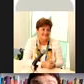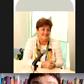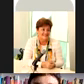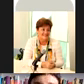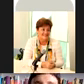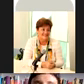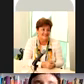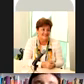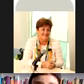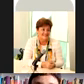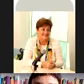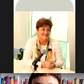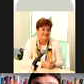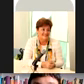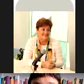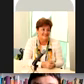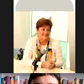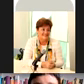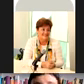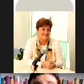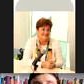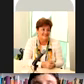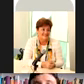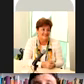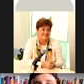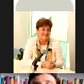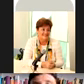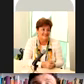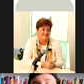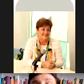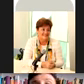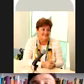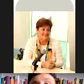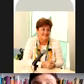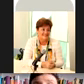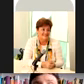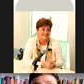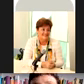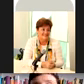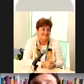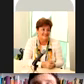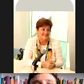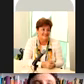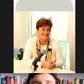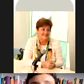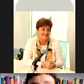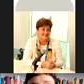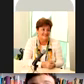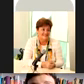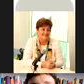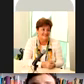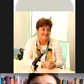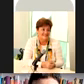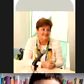el movimiento feminista y el movimiento de defensa de derechos civiles, las personas con discapacidad empiezan a tomar algunos conceptos, especialmente